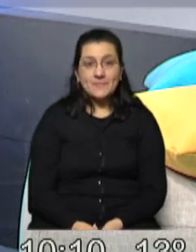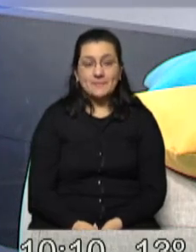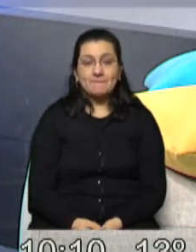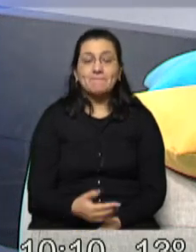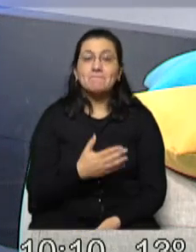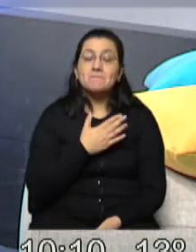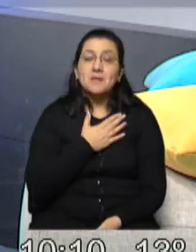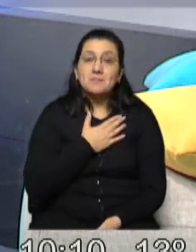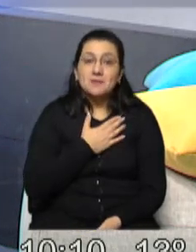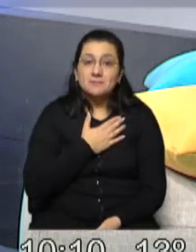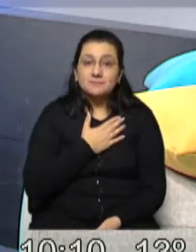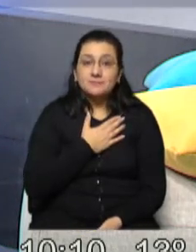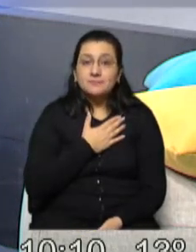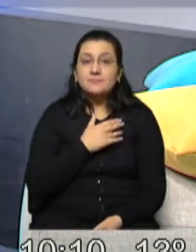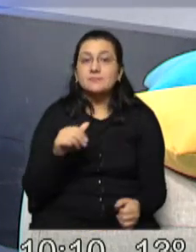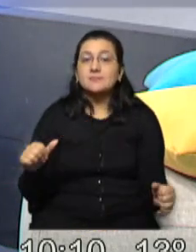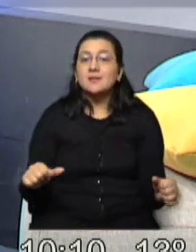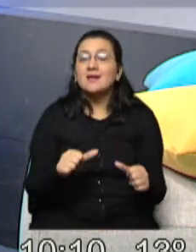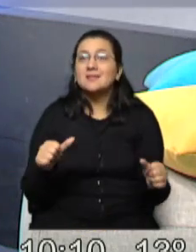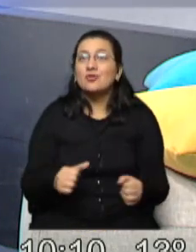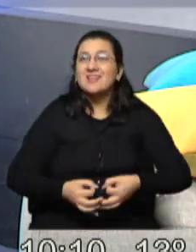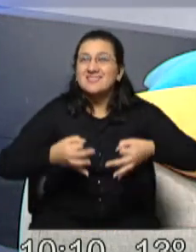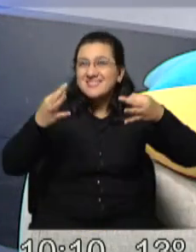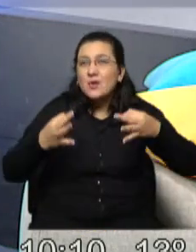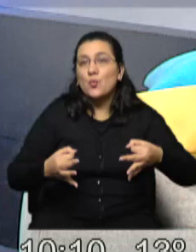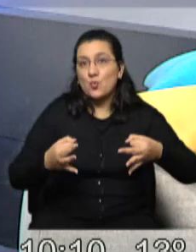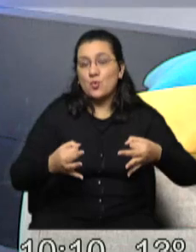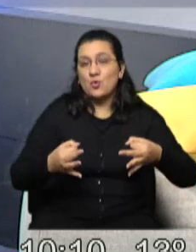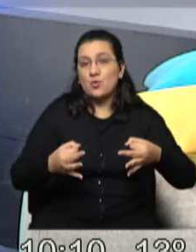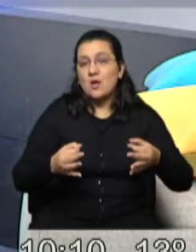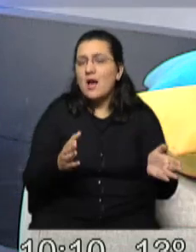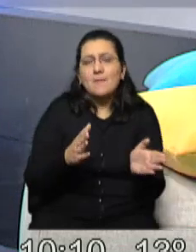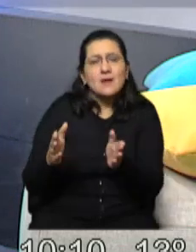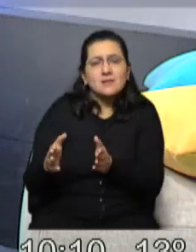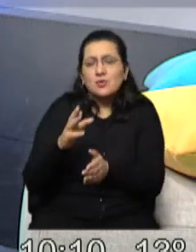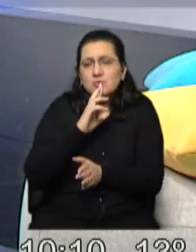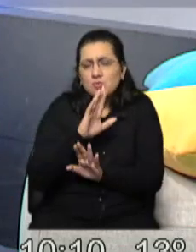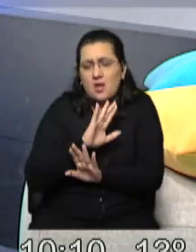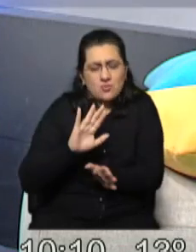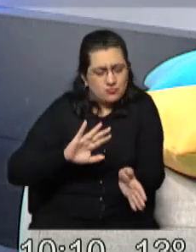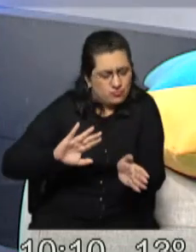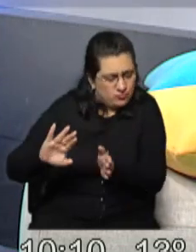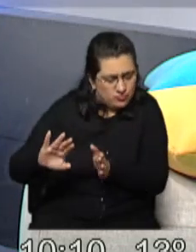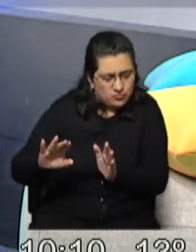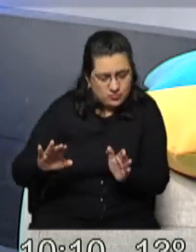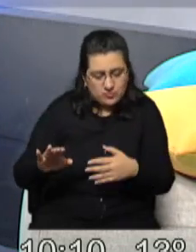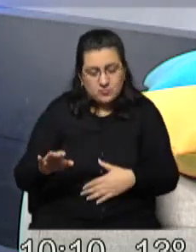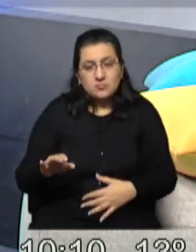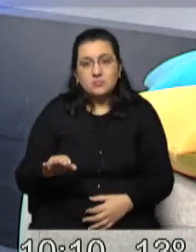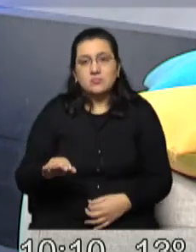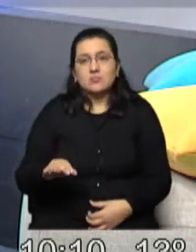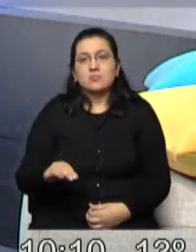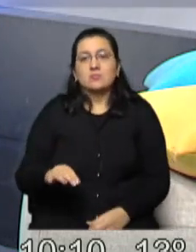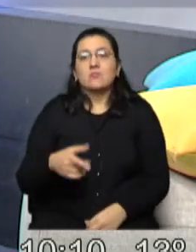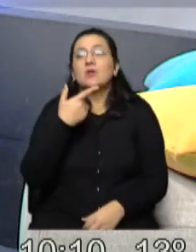para mí el hacer lo que estás convencido, más allá de los resultados, ¿no? Lo hablábamos un poco fuera de nada, ¿no?, con relación